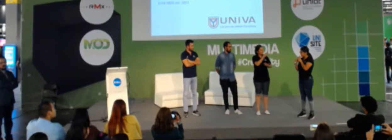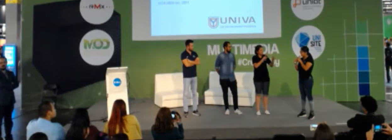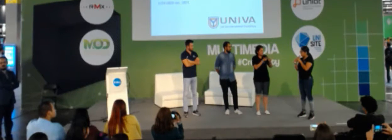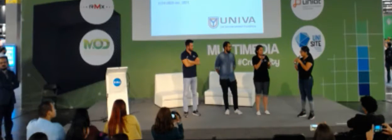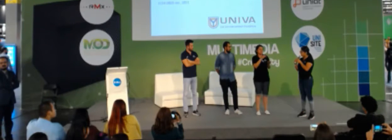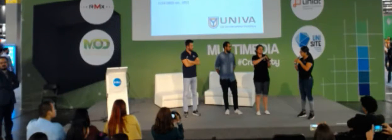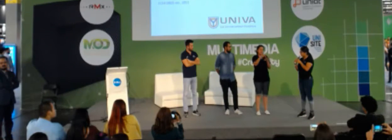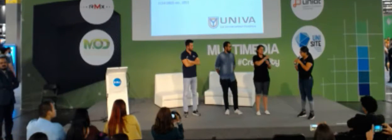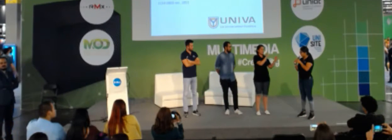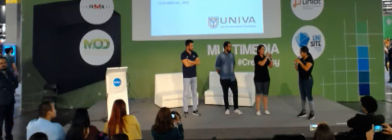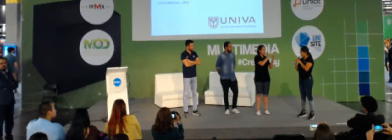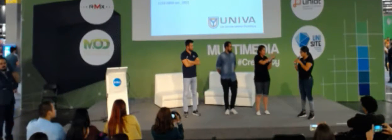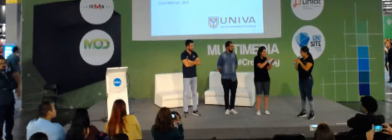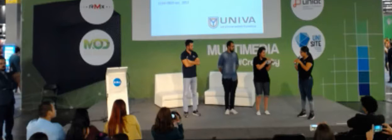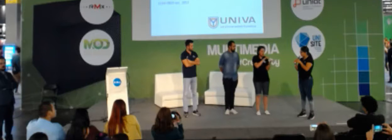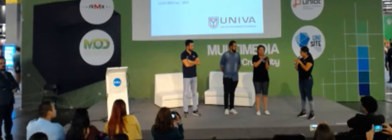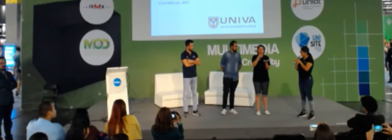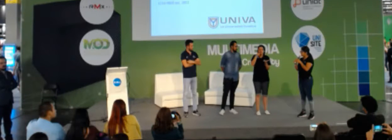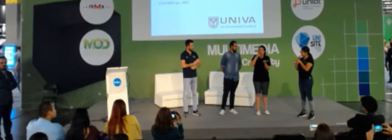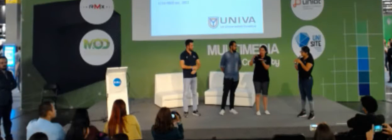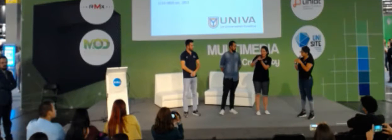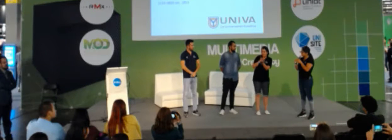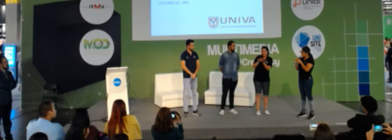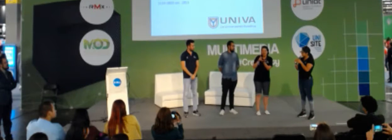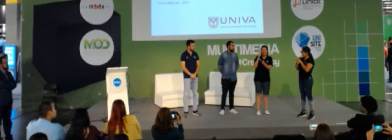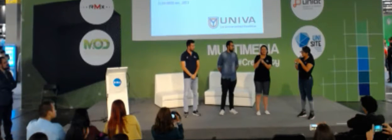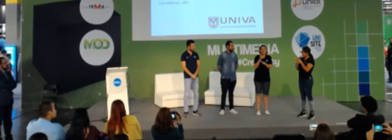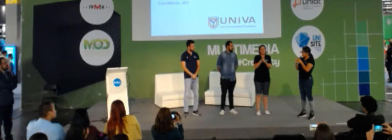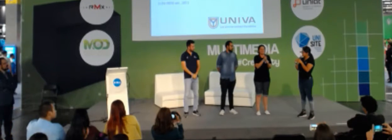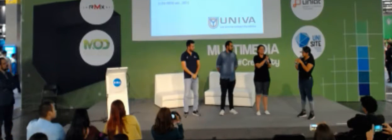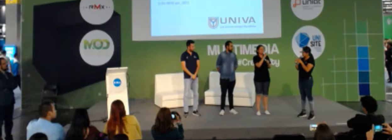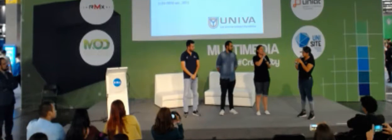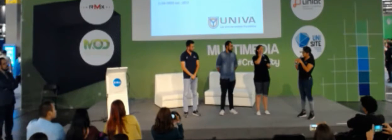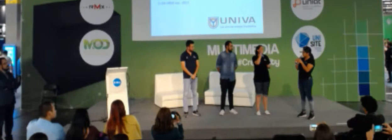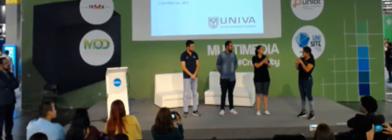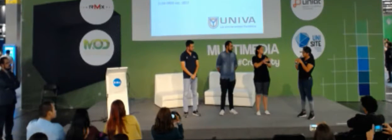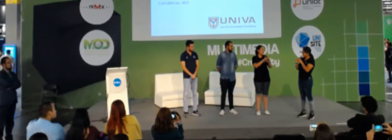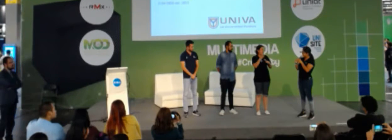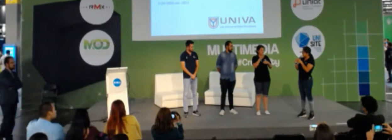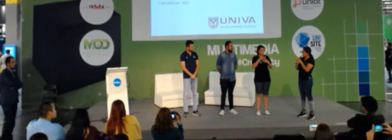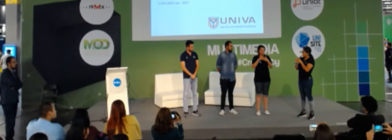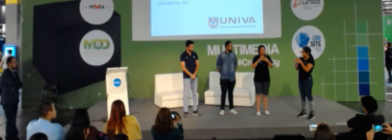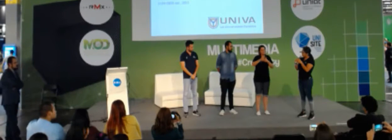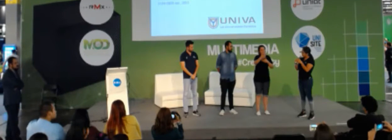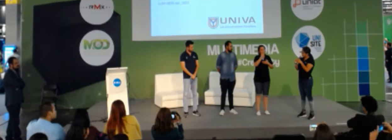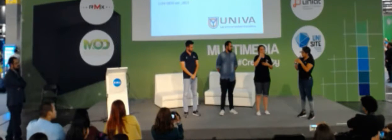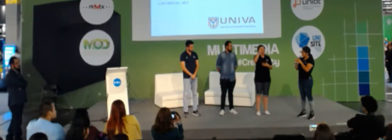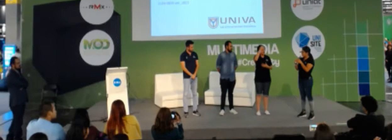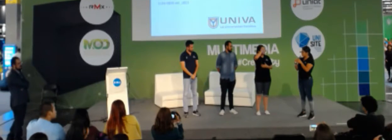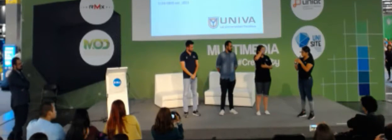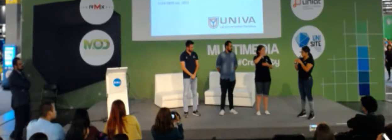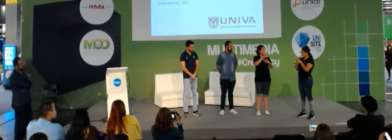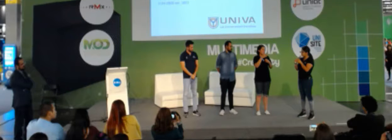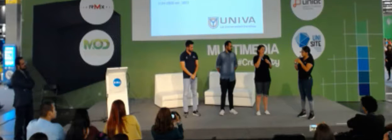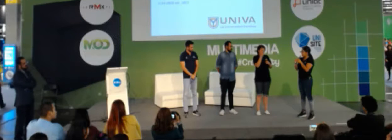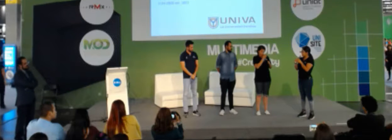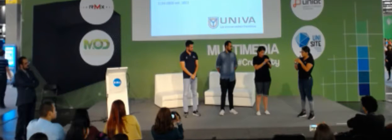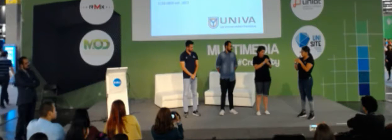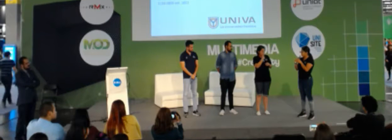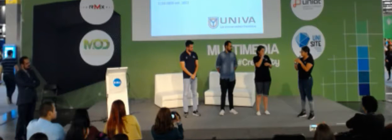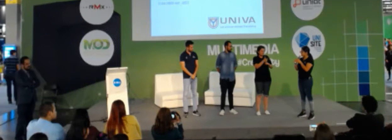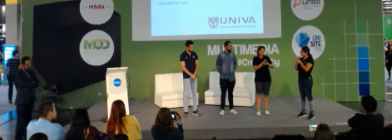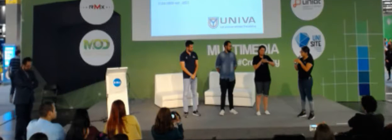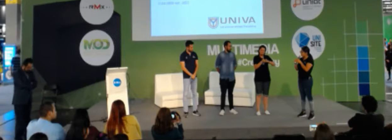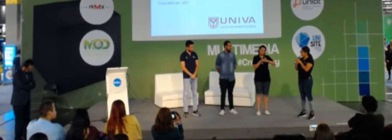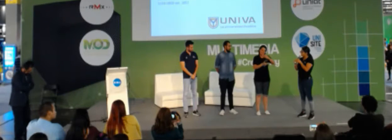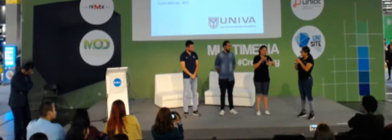mejorar, de compartir con las demás personas, gracias a los intérpretes, a las personas oyentes que colaboraron con nosotros. Y bueno,